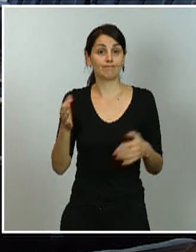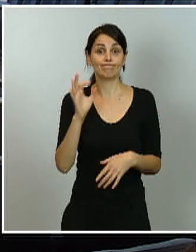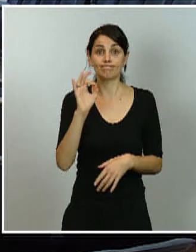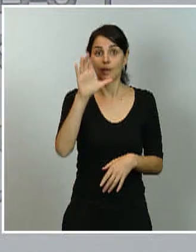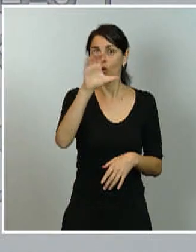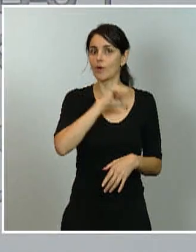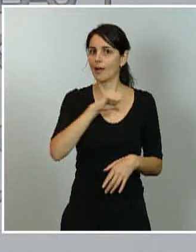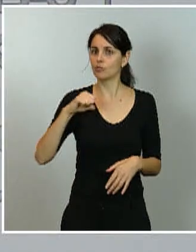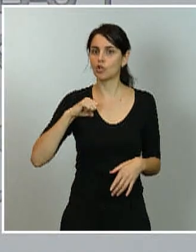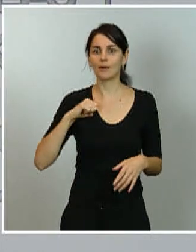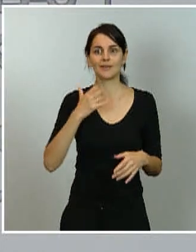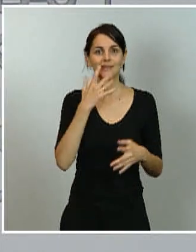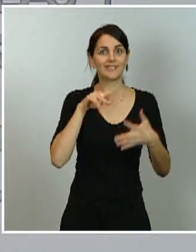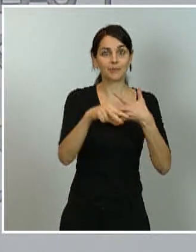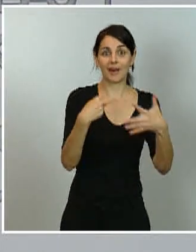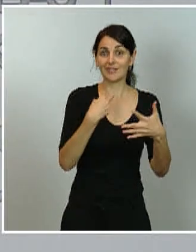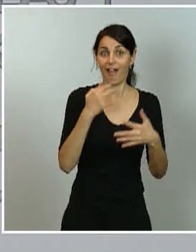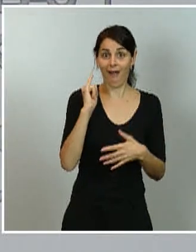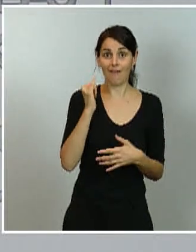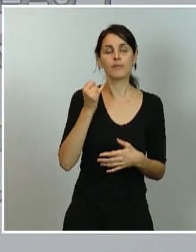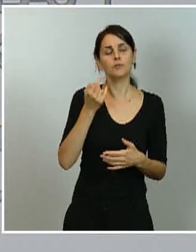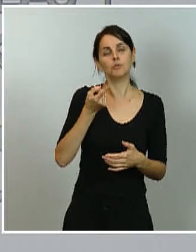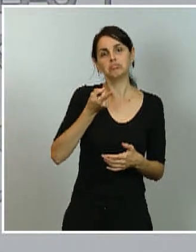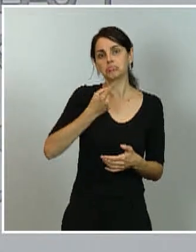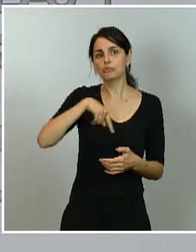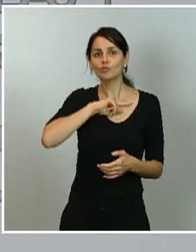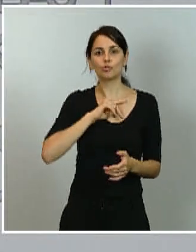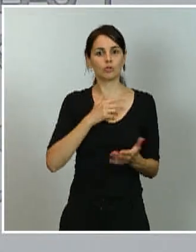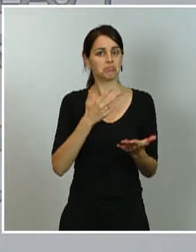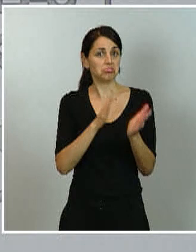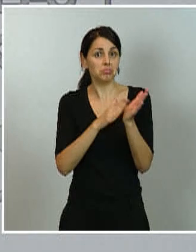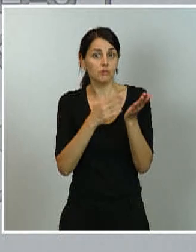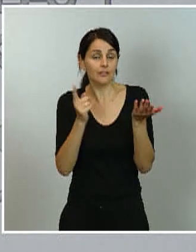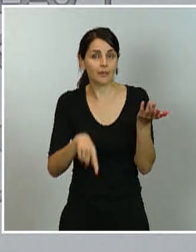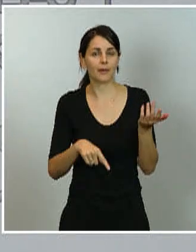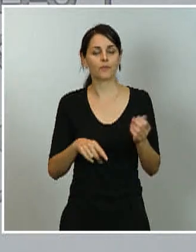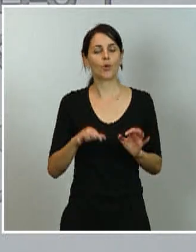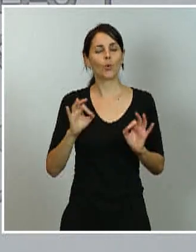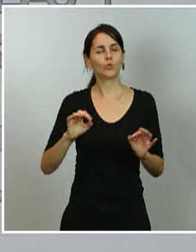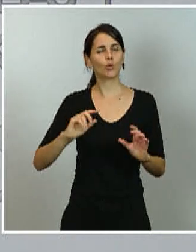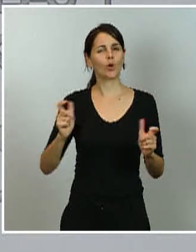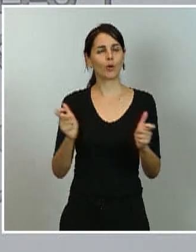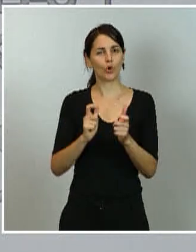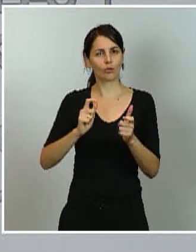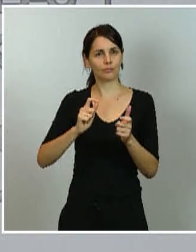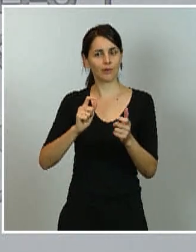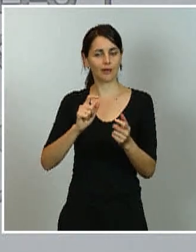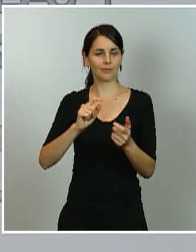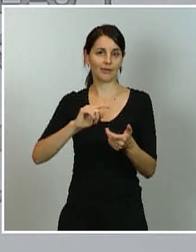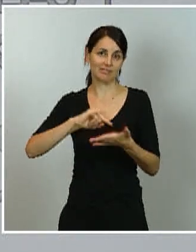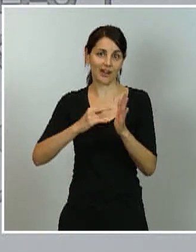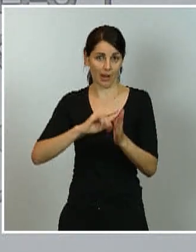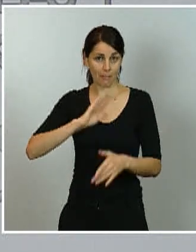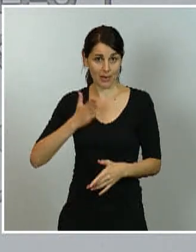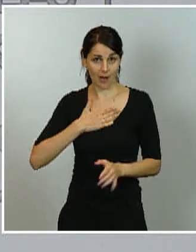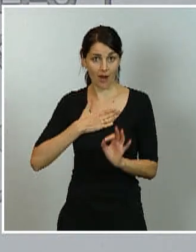favorecido por nosotros y mañana también, después de la discusión técnica que va a haber de esta acción coordinada que les estoy